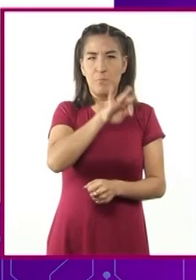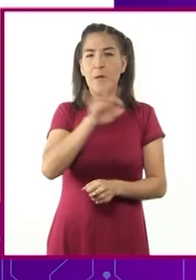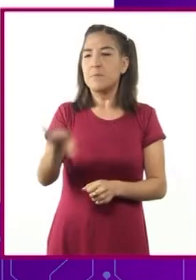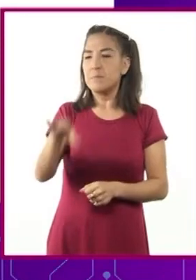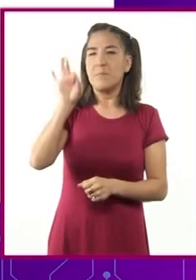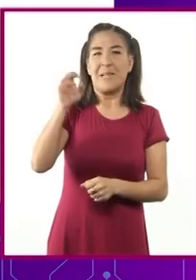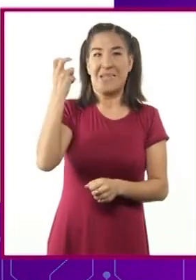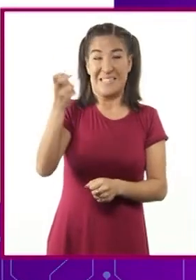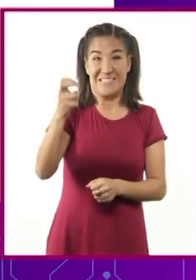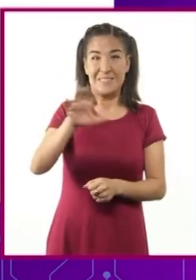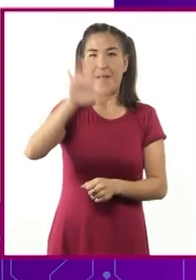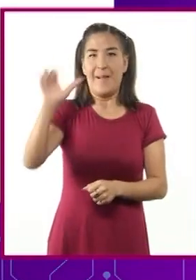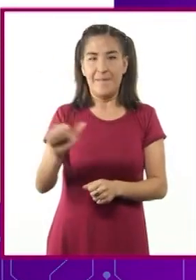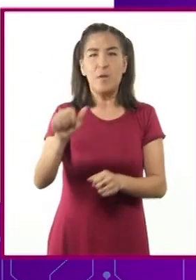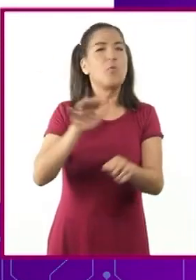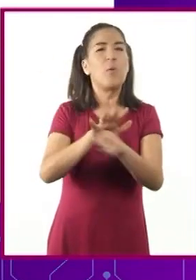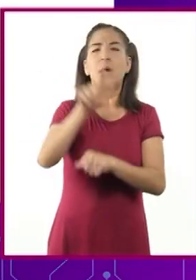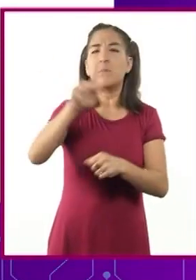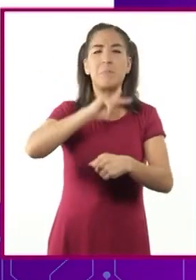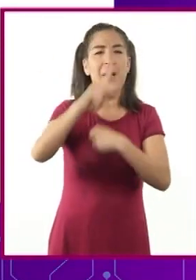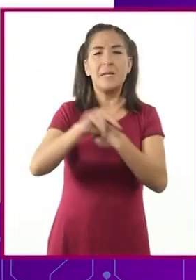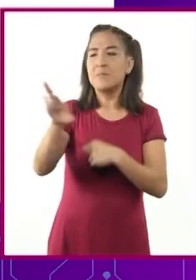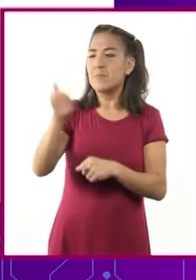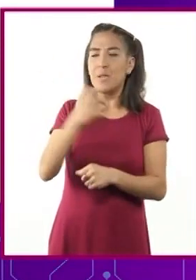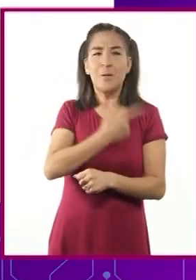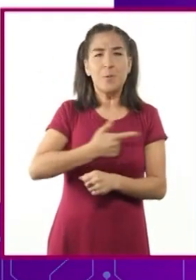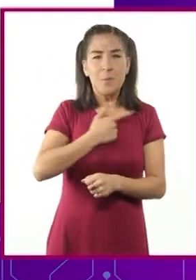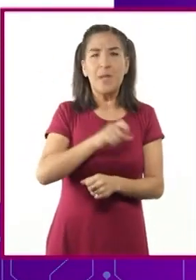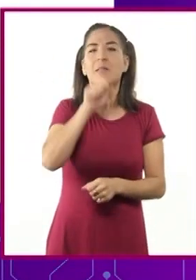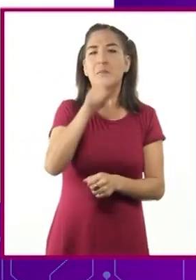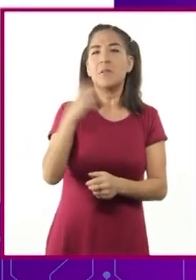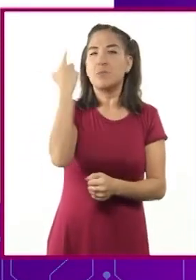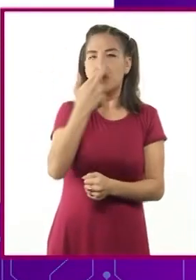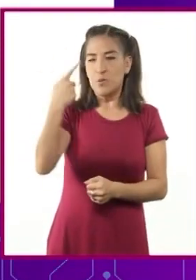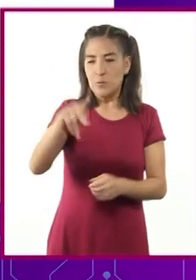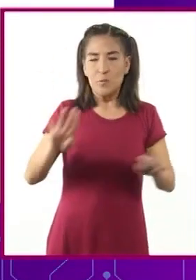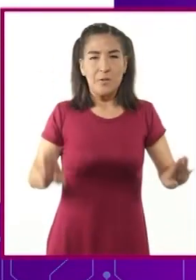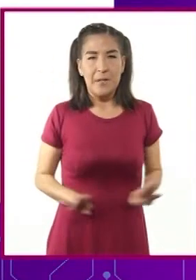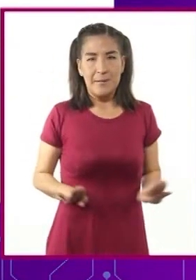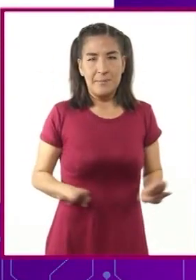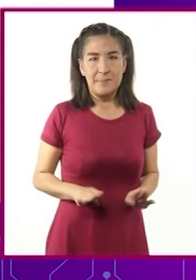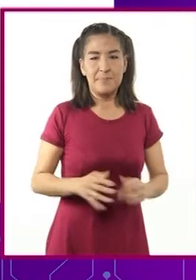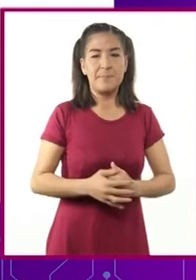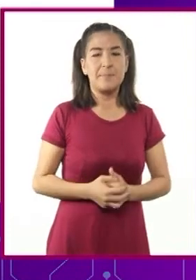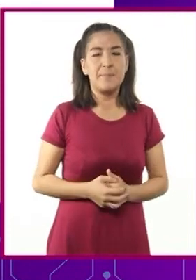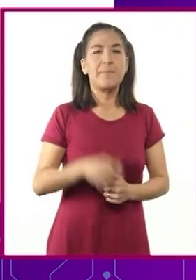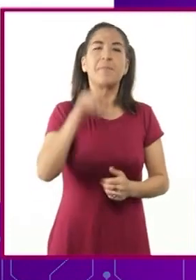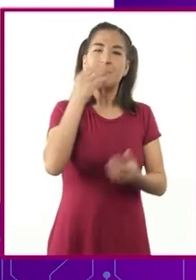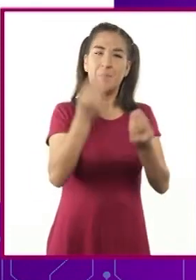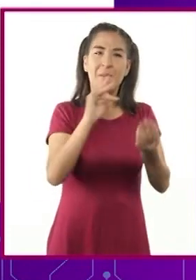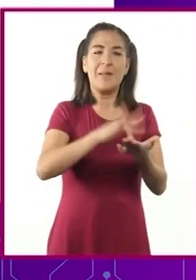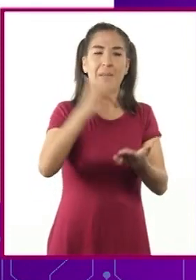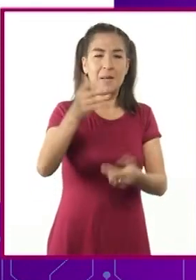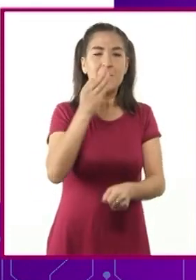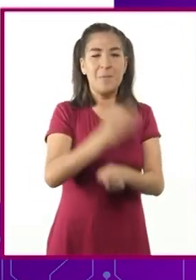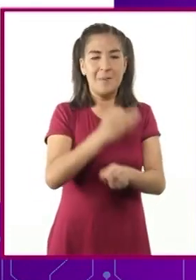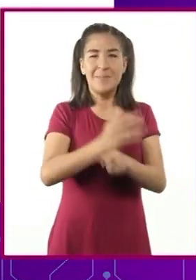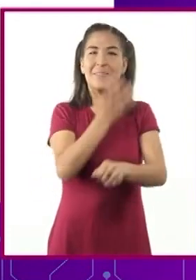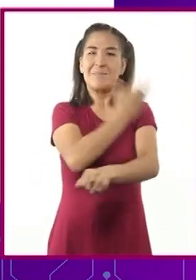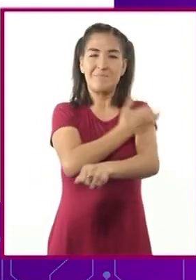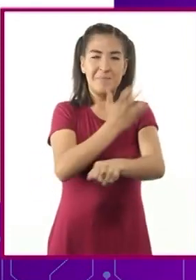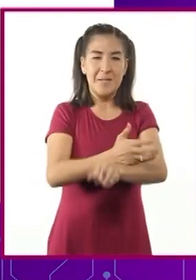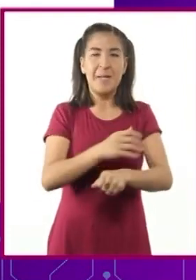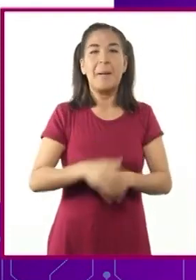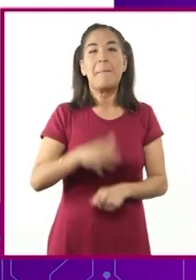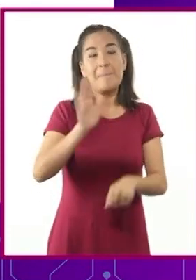país de este continente de su interés y analizar las características de población. Agradezco que nos haya acompañado y